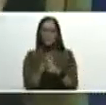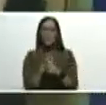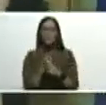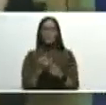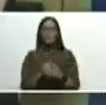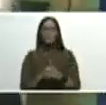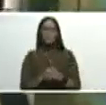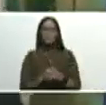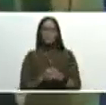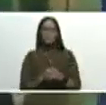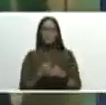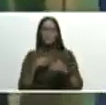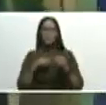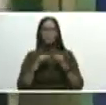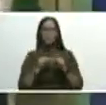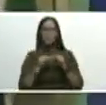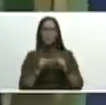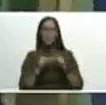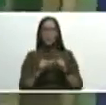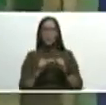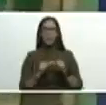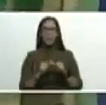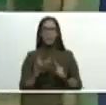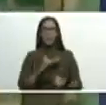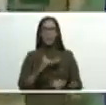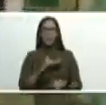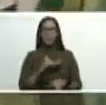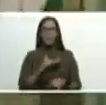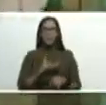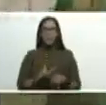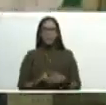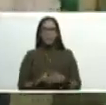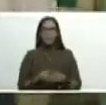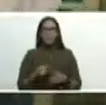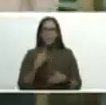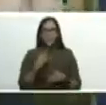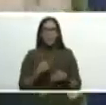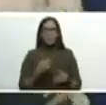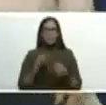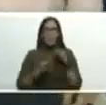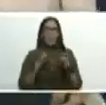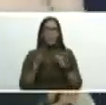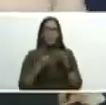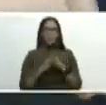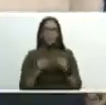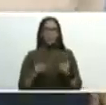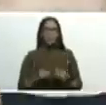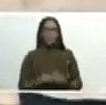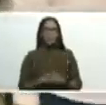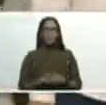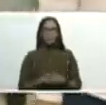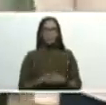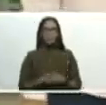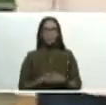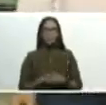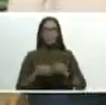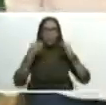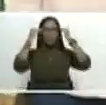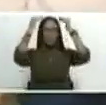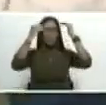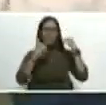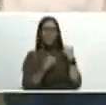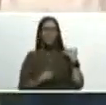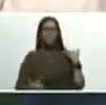infusión. Continuamos. Aquí tenemos al alcalde, a Suárez. ¿Ah? ¿Qué me dice Suárez? Cuéntamelo todo. Bueno, mi comandante presidente, de verdad que